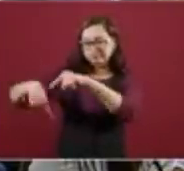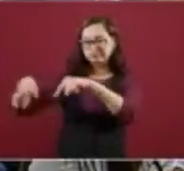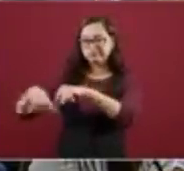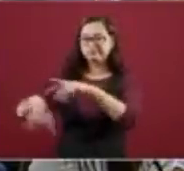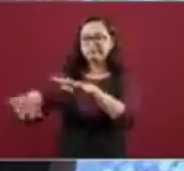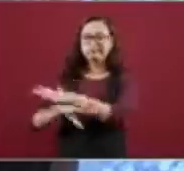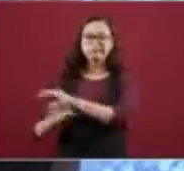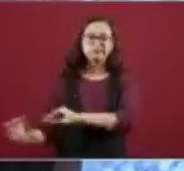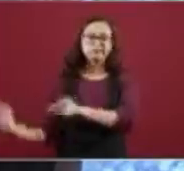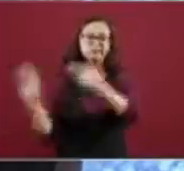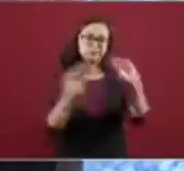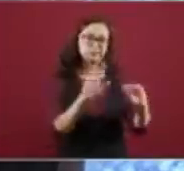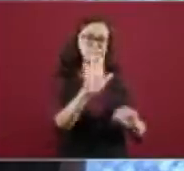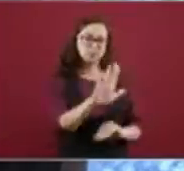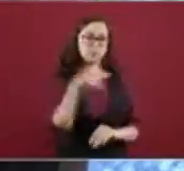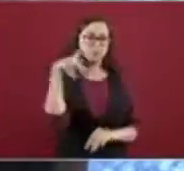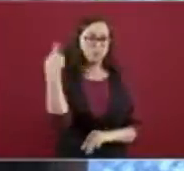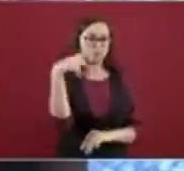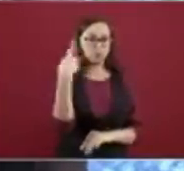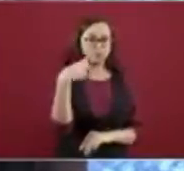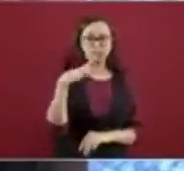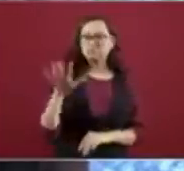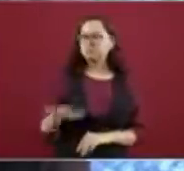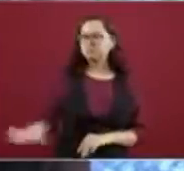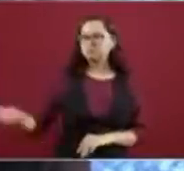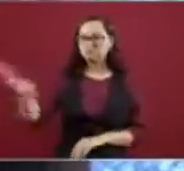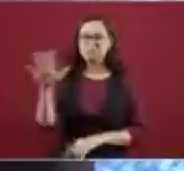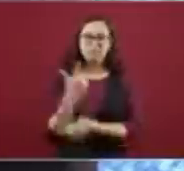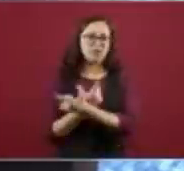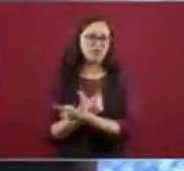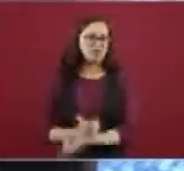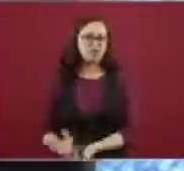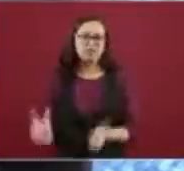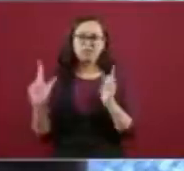área, la mayor parte del área. Solo van a quedar